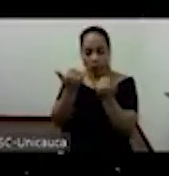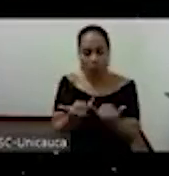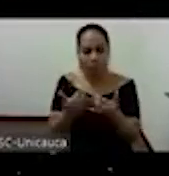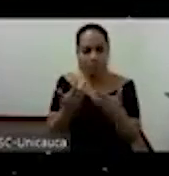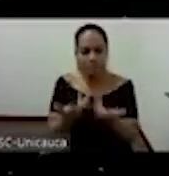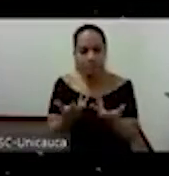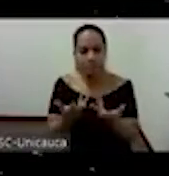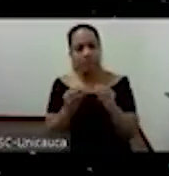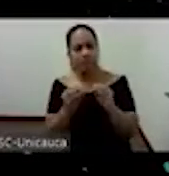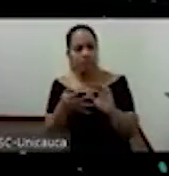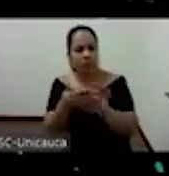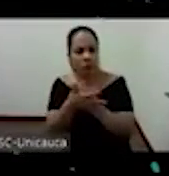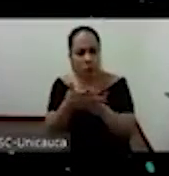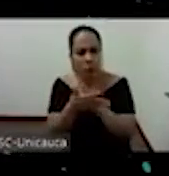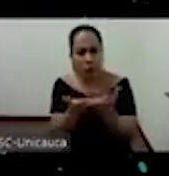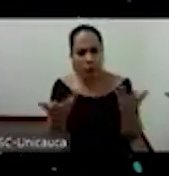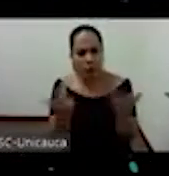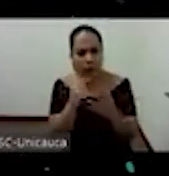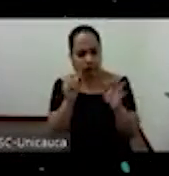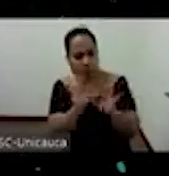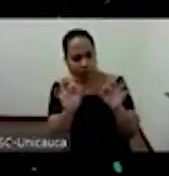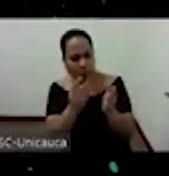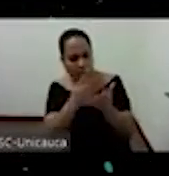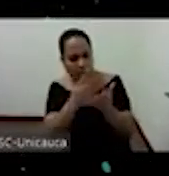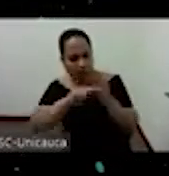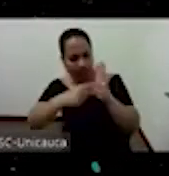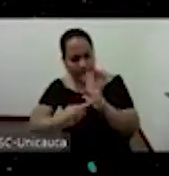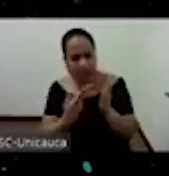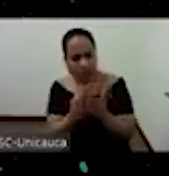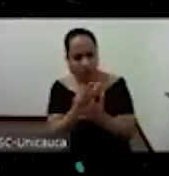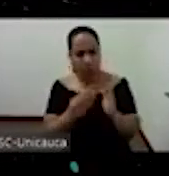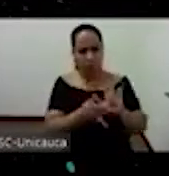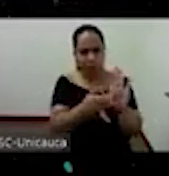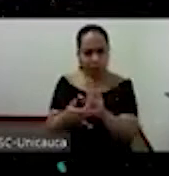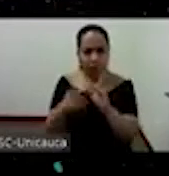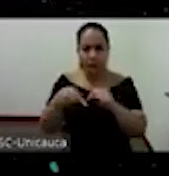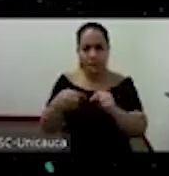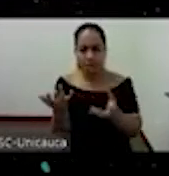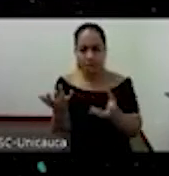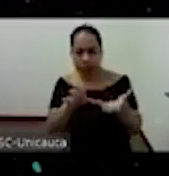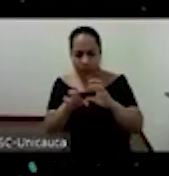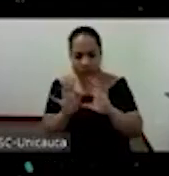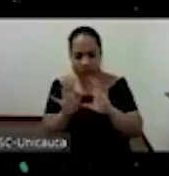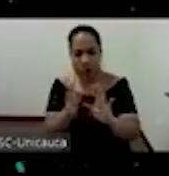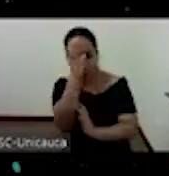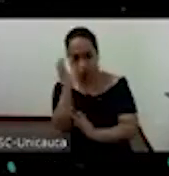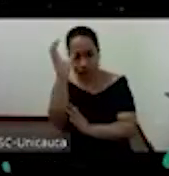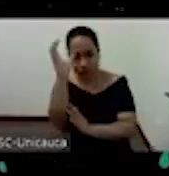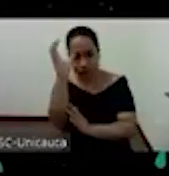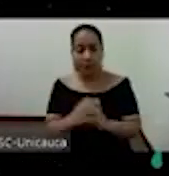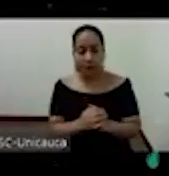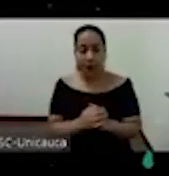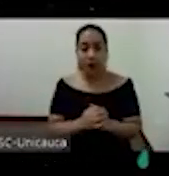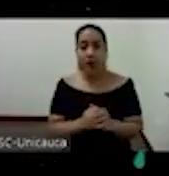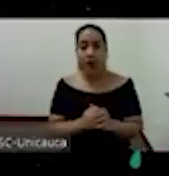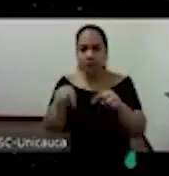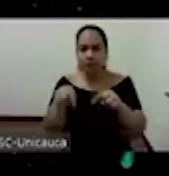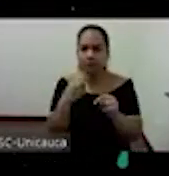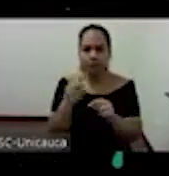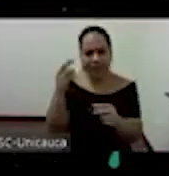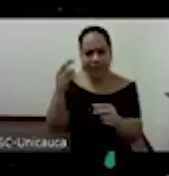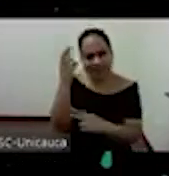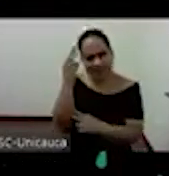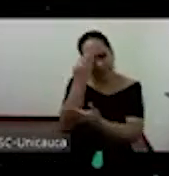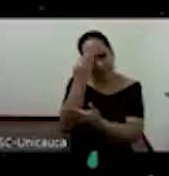abordando conocimientos significativos de representación y de composición conceptual. Acerca de los saberes